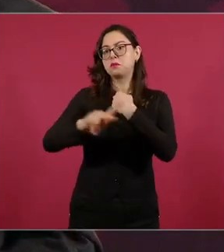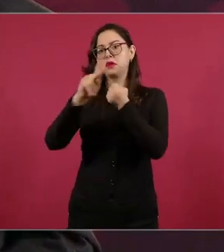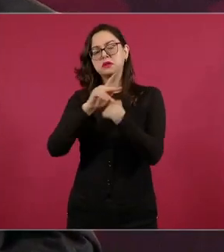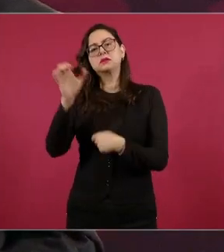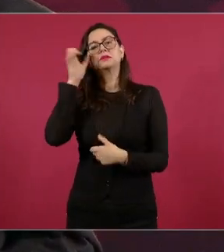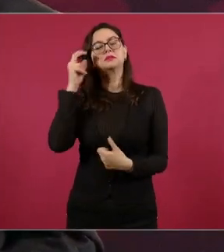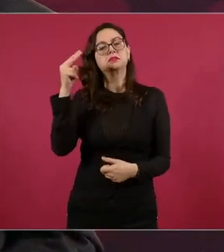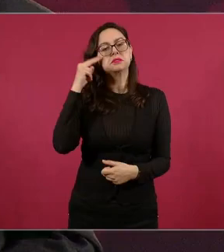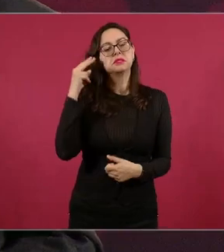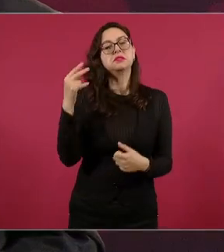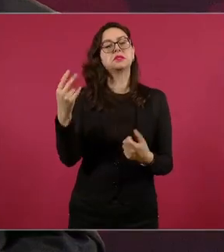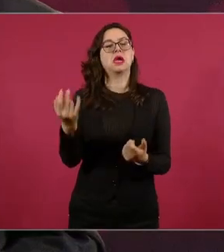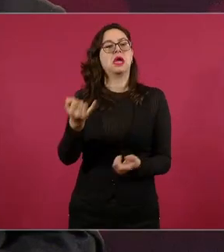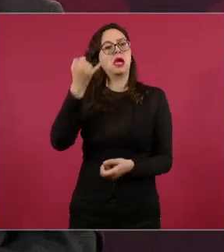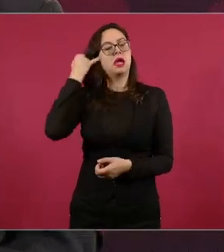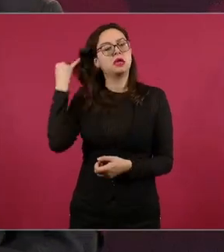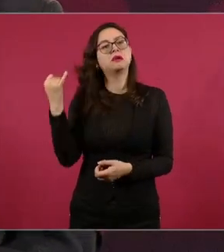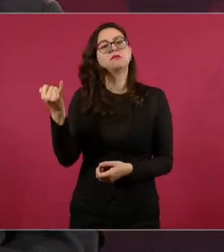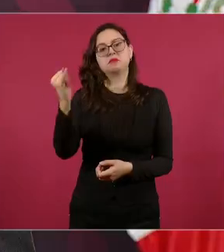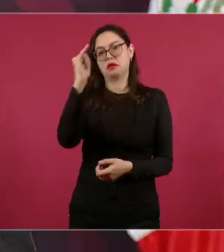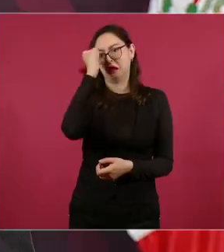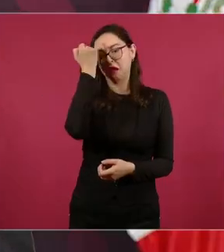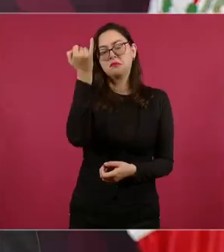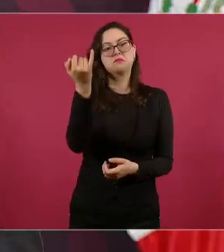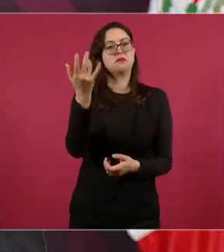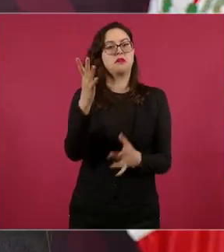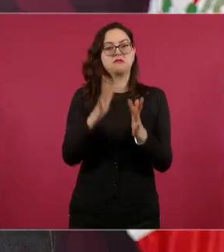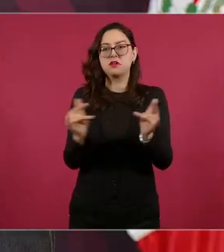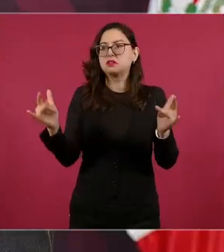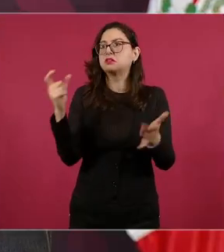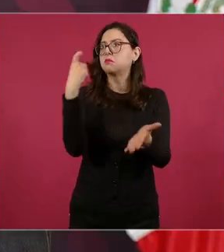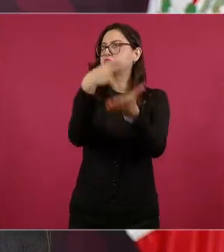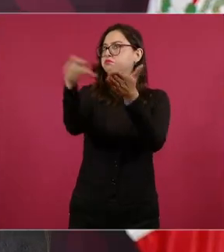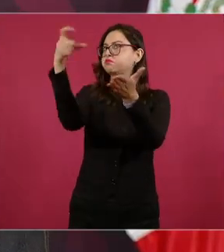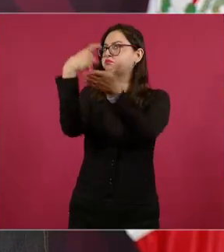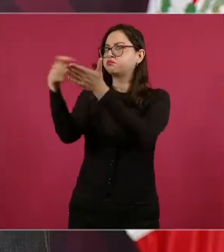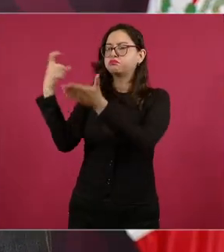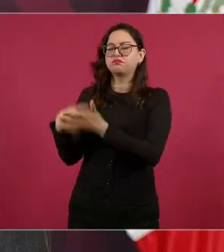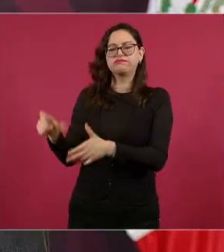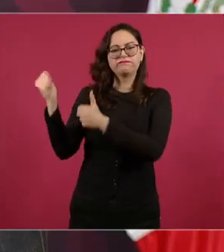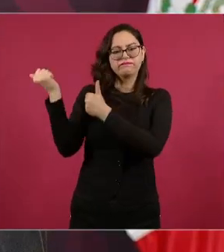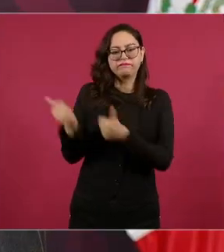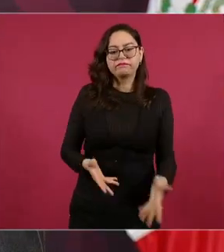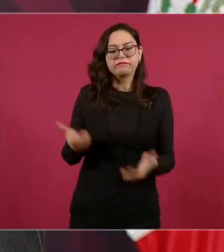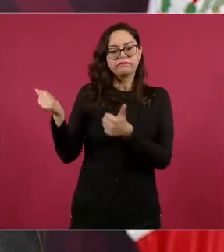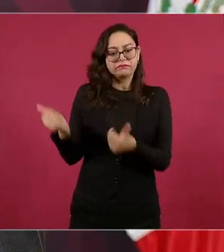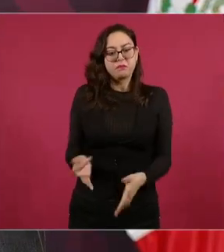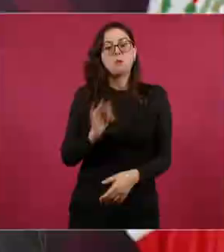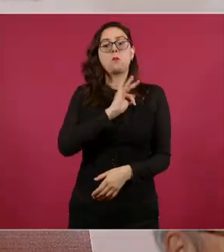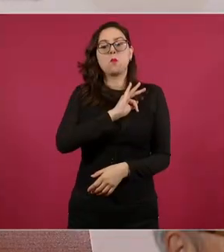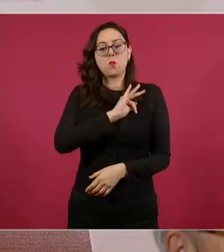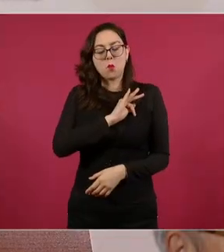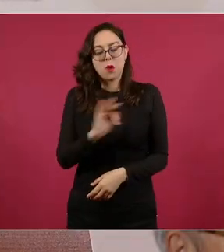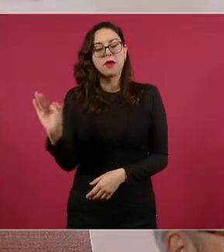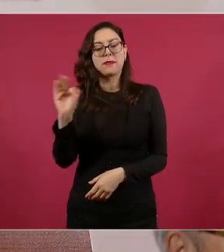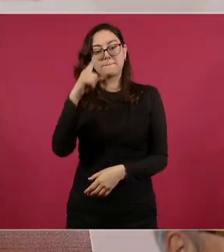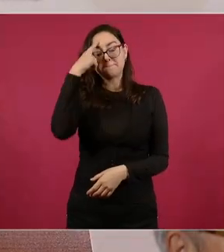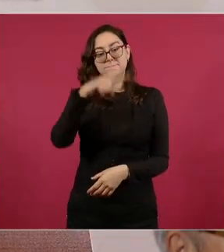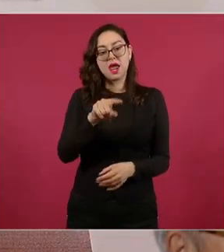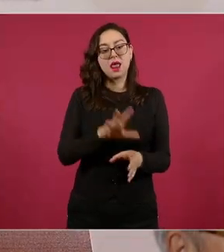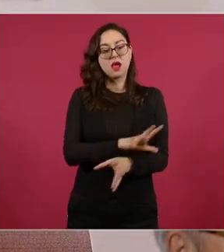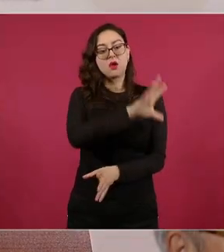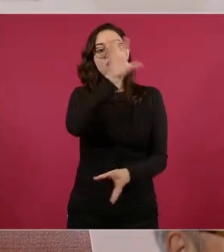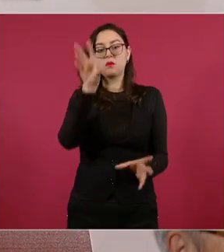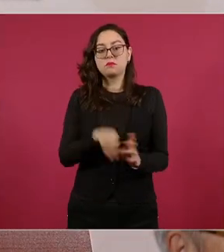no debe de faltar un solo medicamento y tenemos los